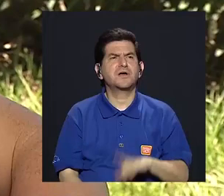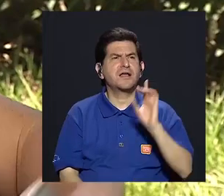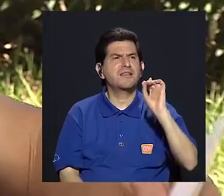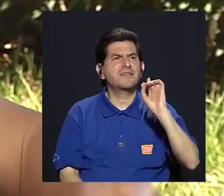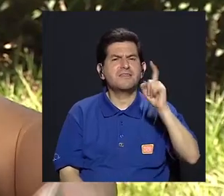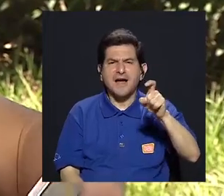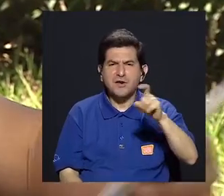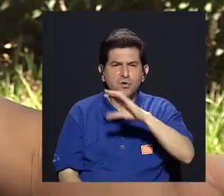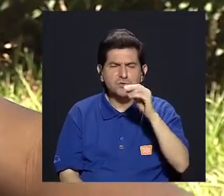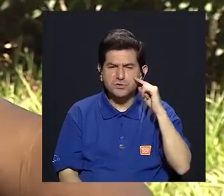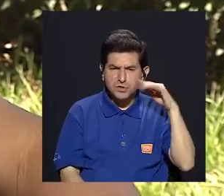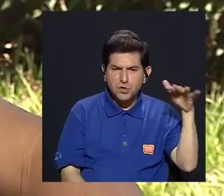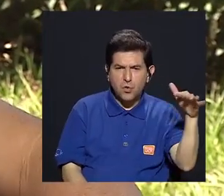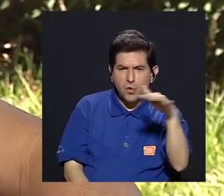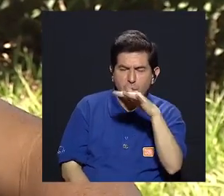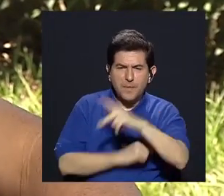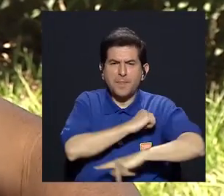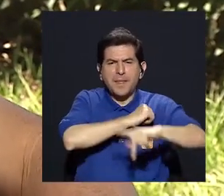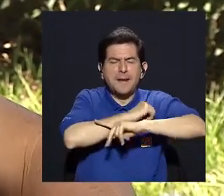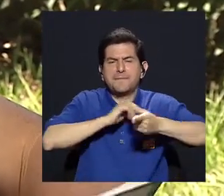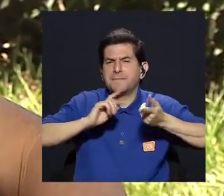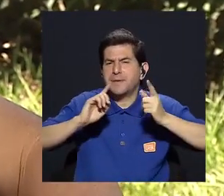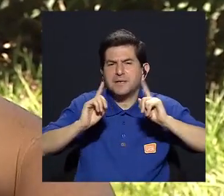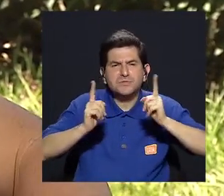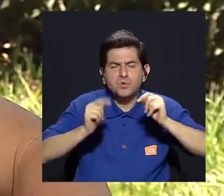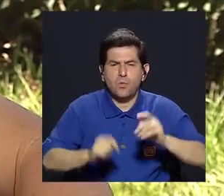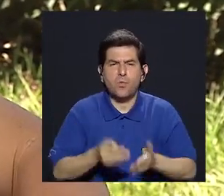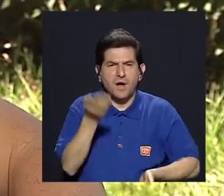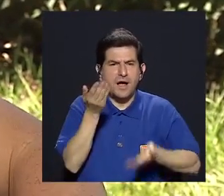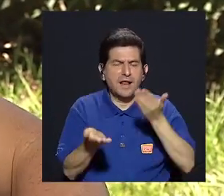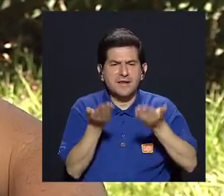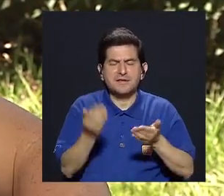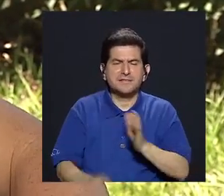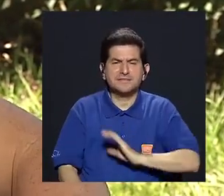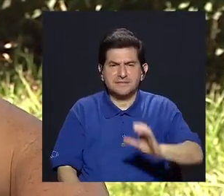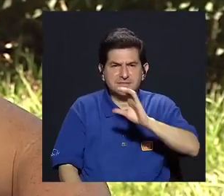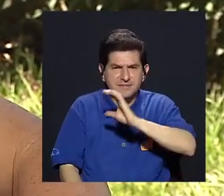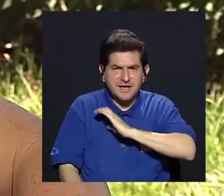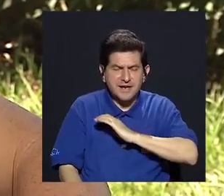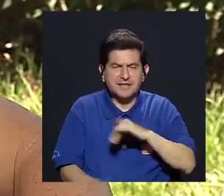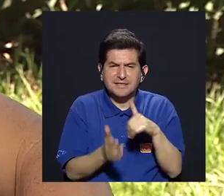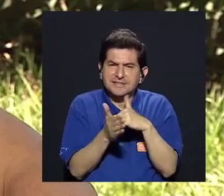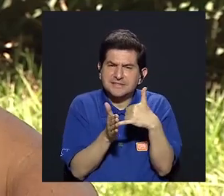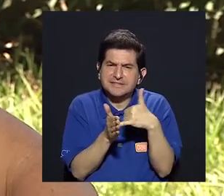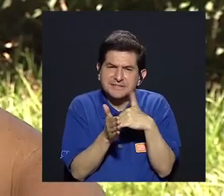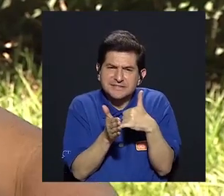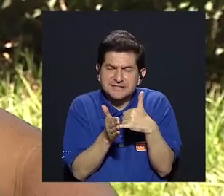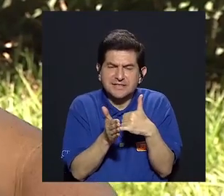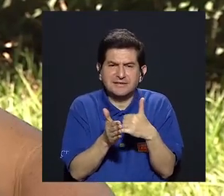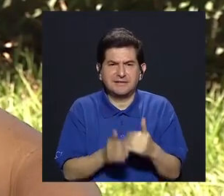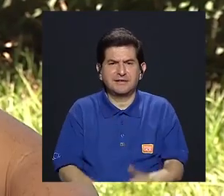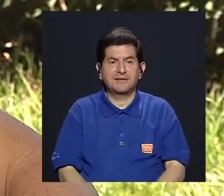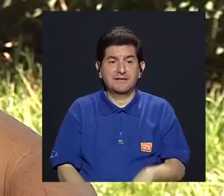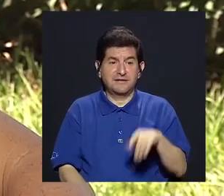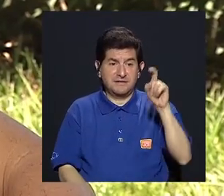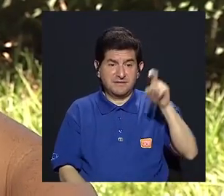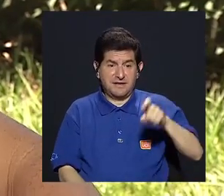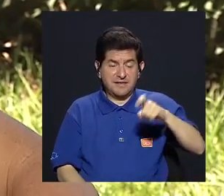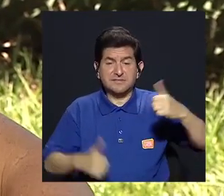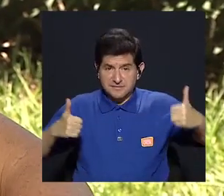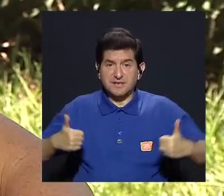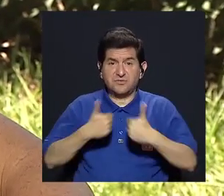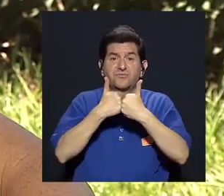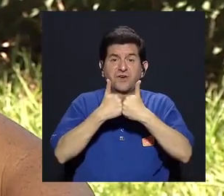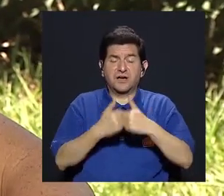un diagnóstico un panorama país cuáles serían como los aspectos más vulnerables que todavía que tenía que